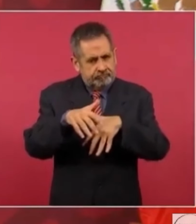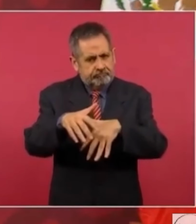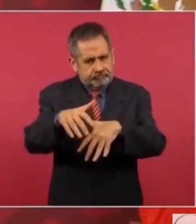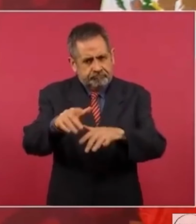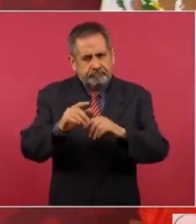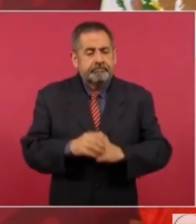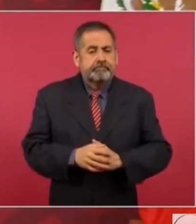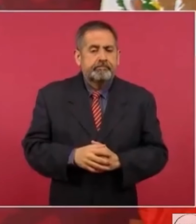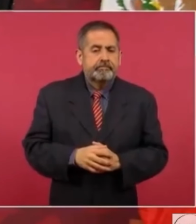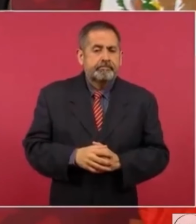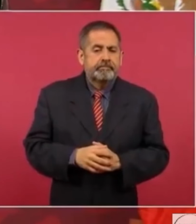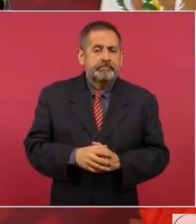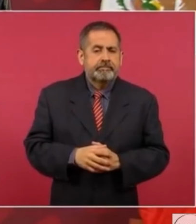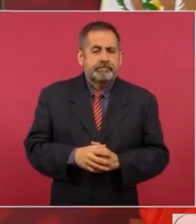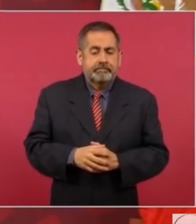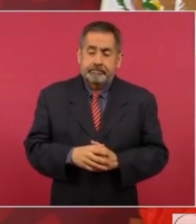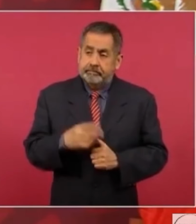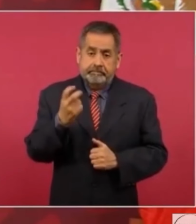Tiene que ser así.